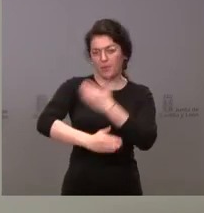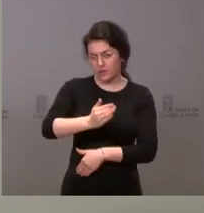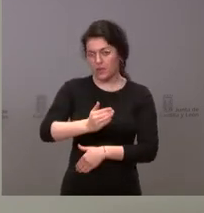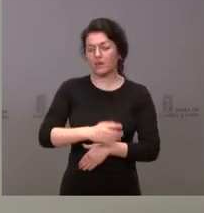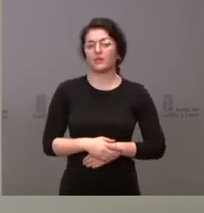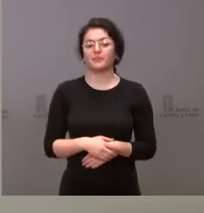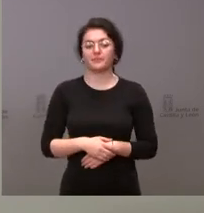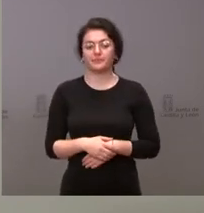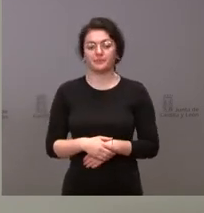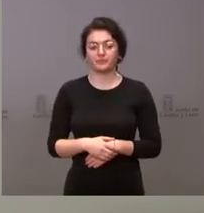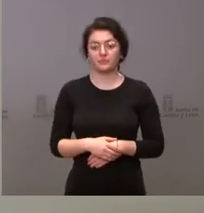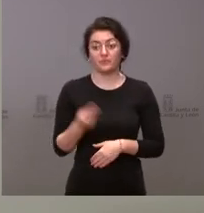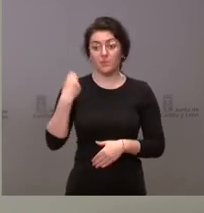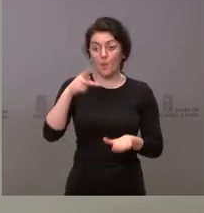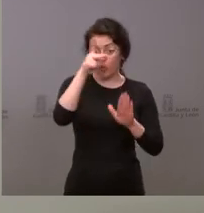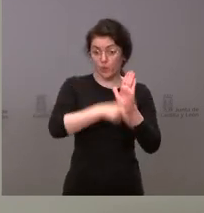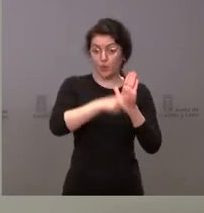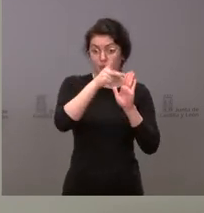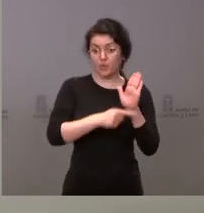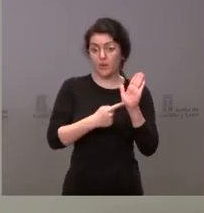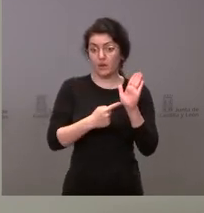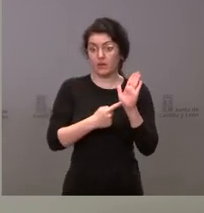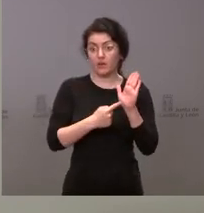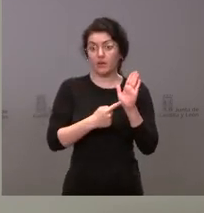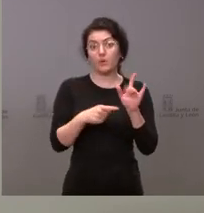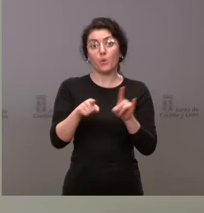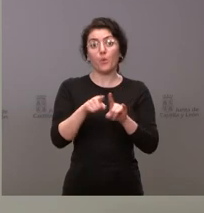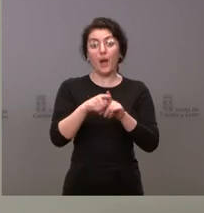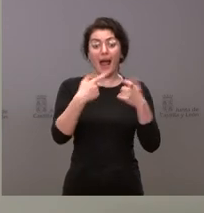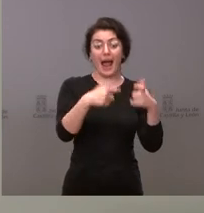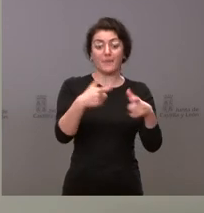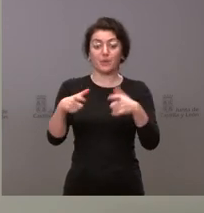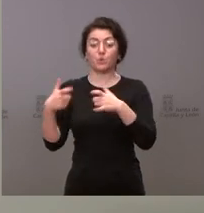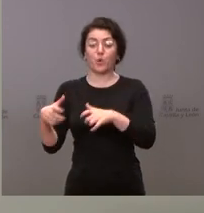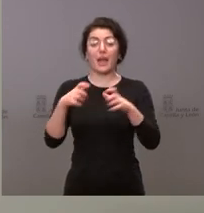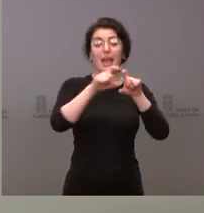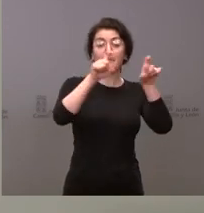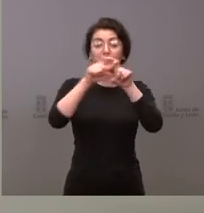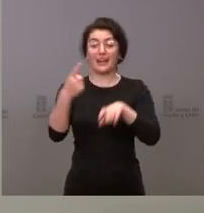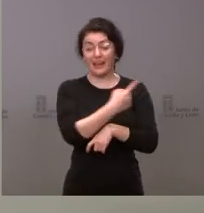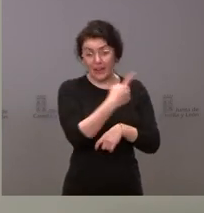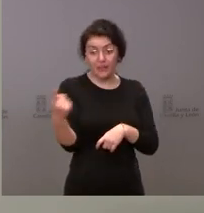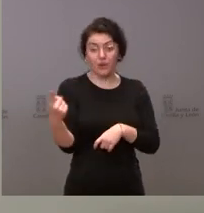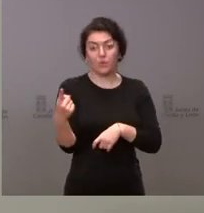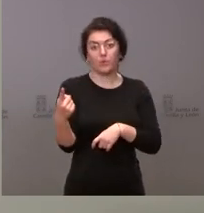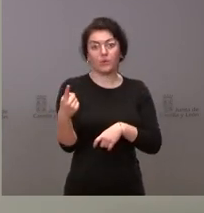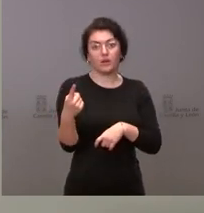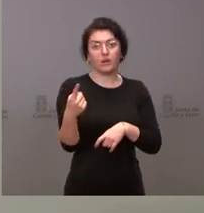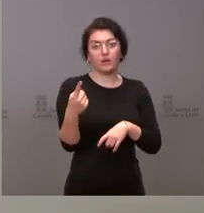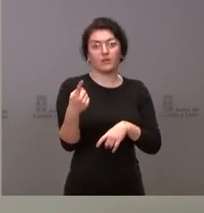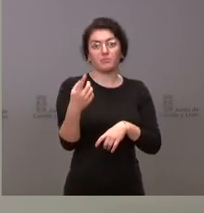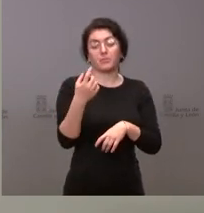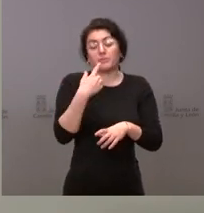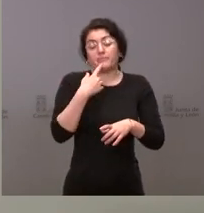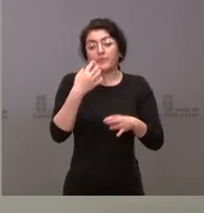a través de esa normativa es que en el ámbito de cada una de las empresas de las unidades de negocio se tomen decisiones de institución o no por parte de la